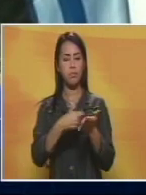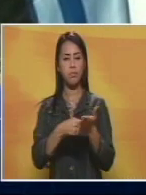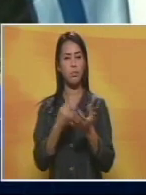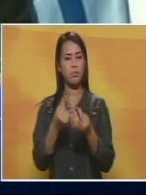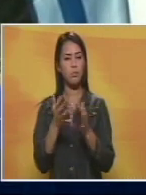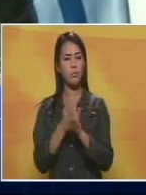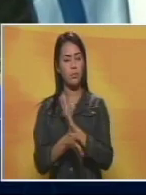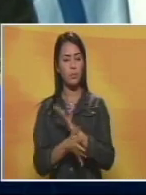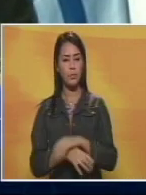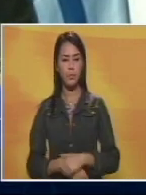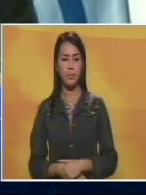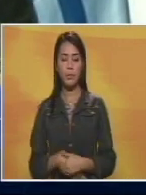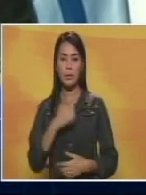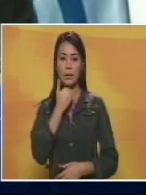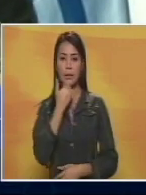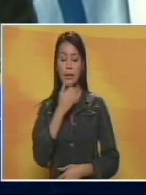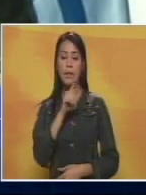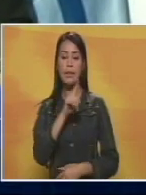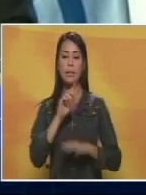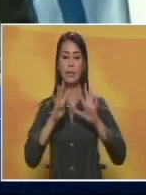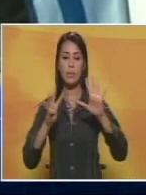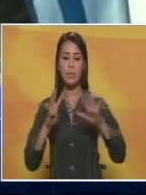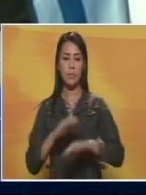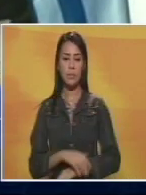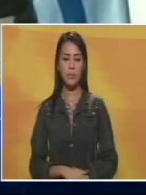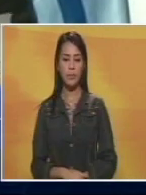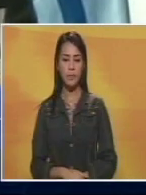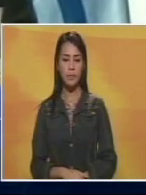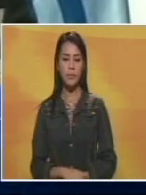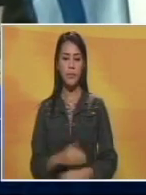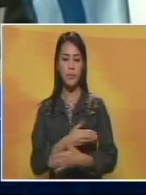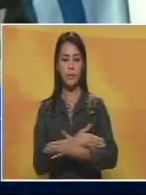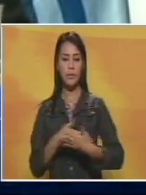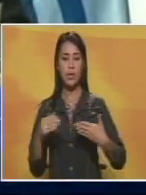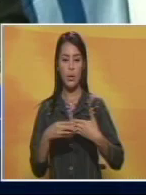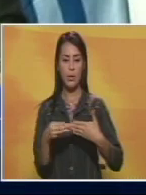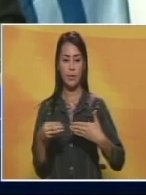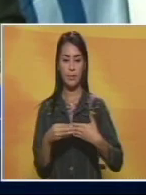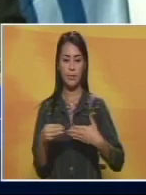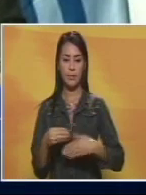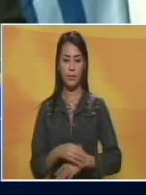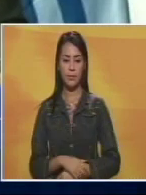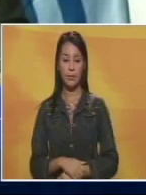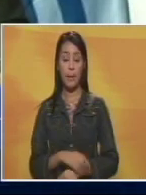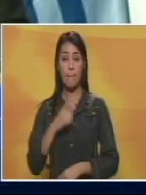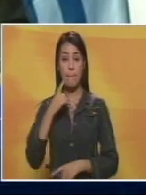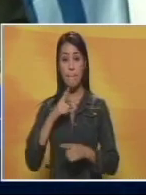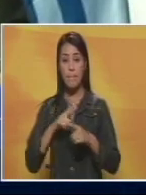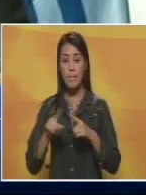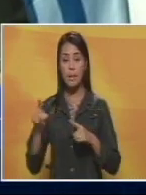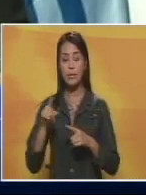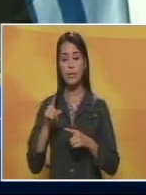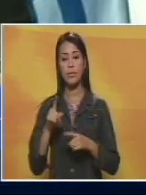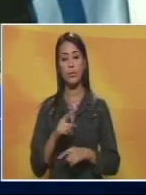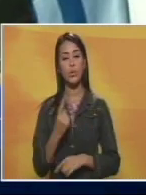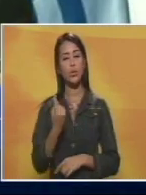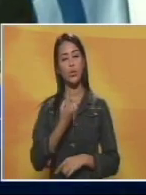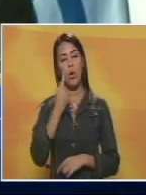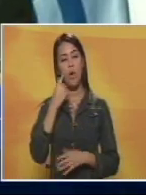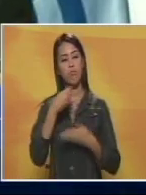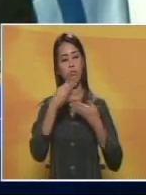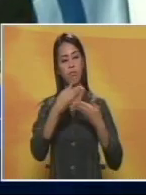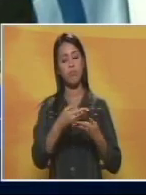monto cercano a los 19 millones de dólares. Sin embargo, le fueron entregados solo